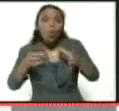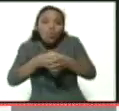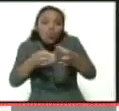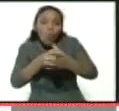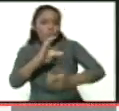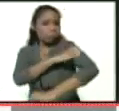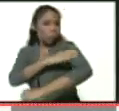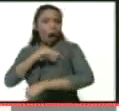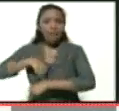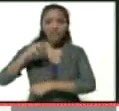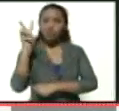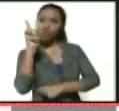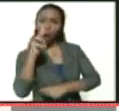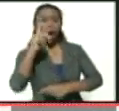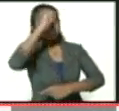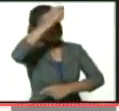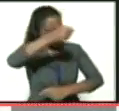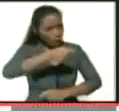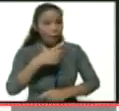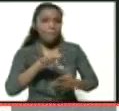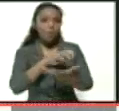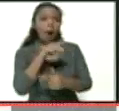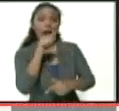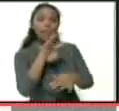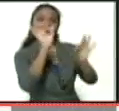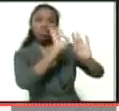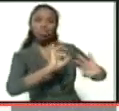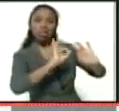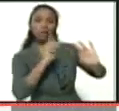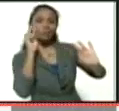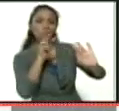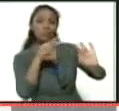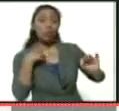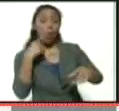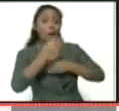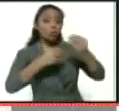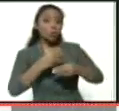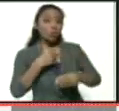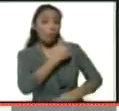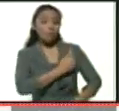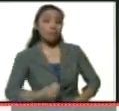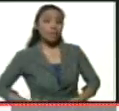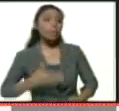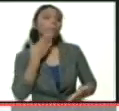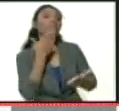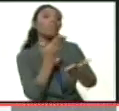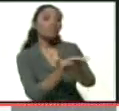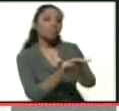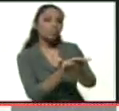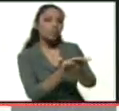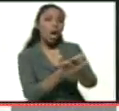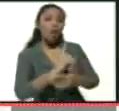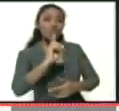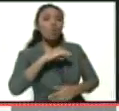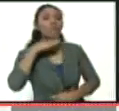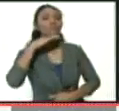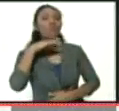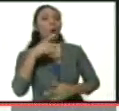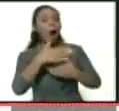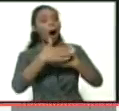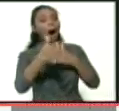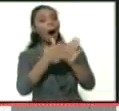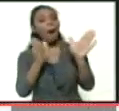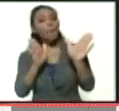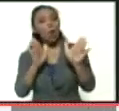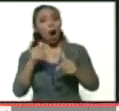opositores en Venezuela sí lo reconocen. El problema es que ahí no hay nadie. Y cuando Choan Ti, presidente, pide que no es suficientemente amplio, es que